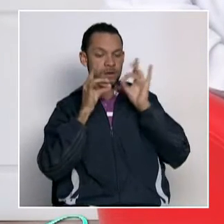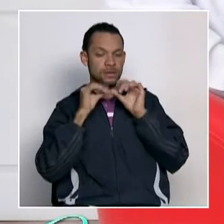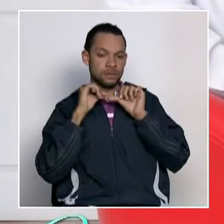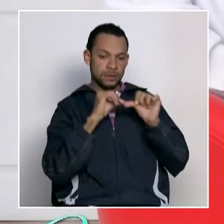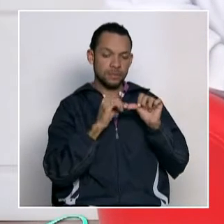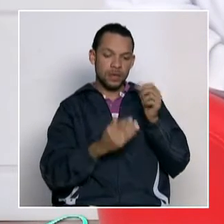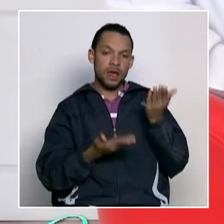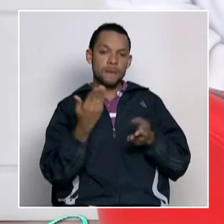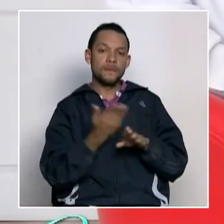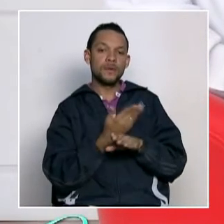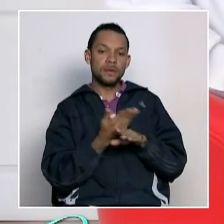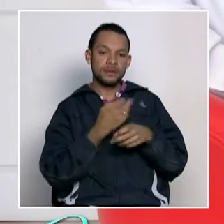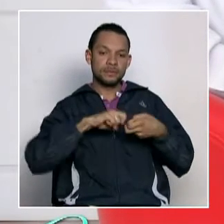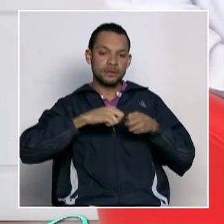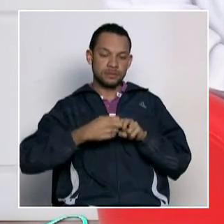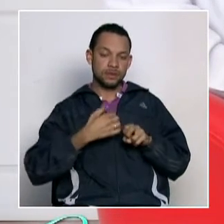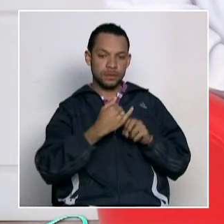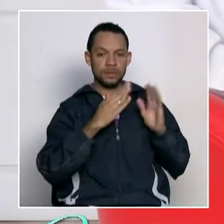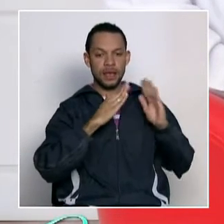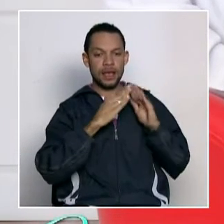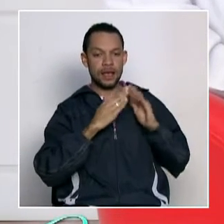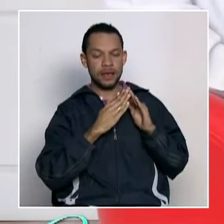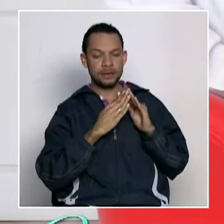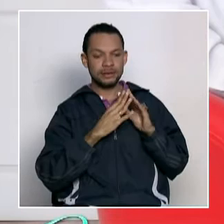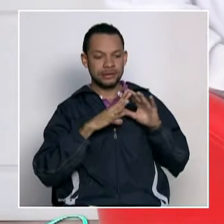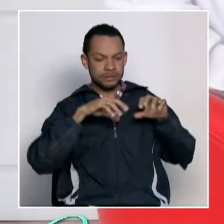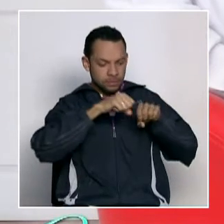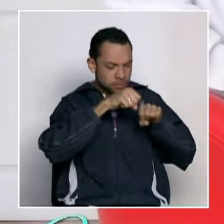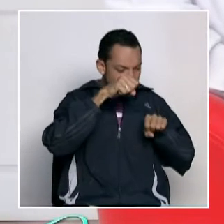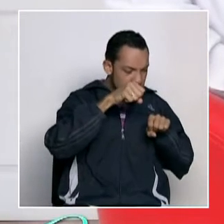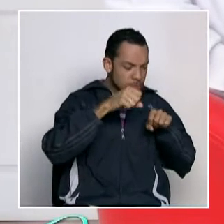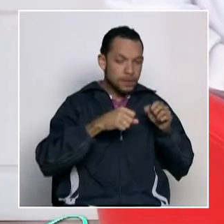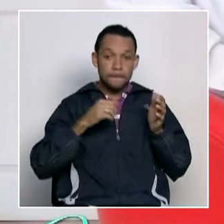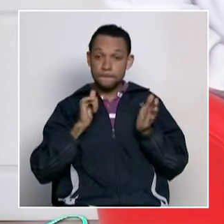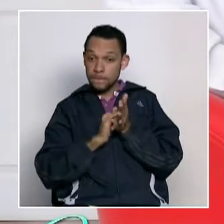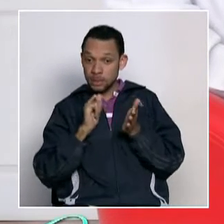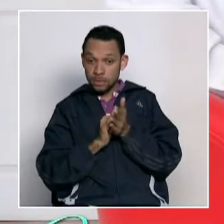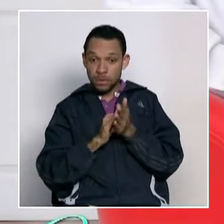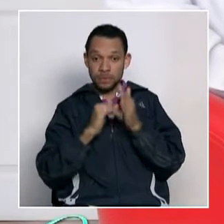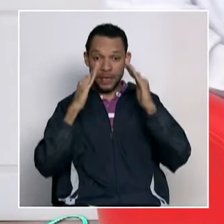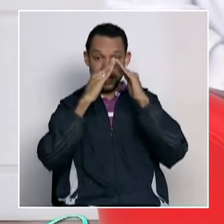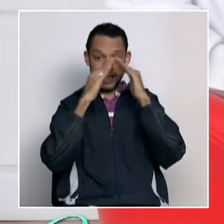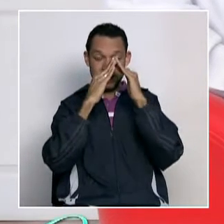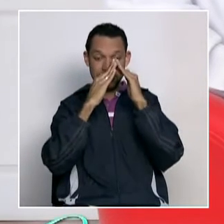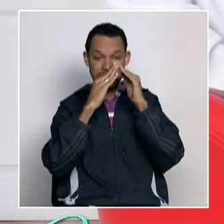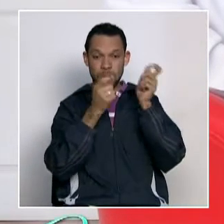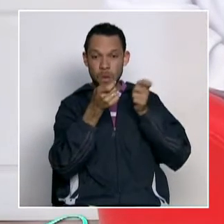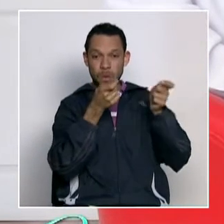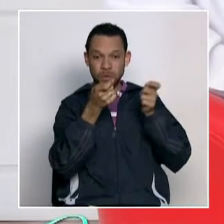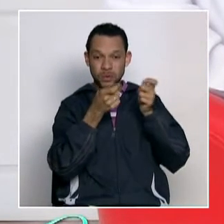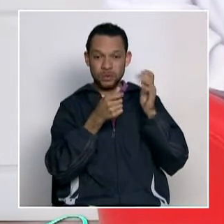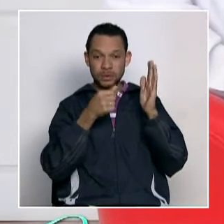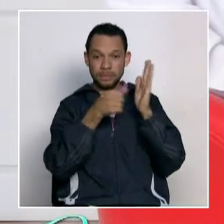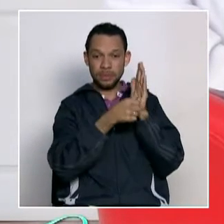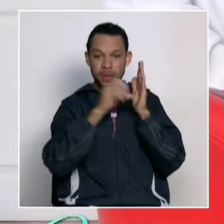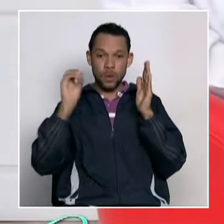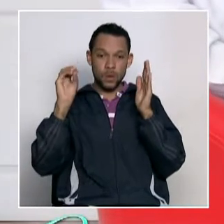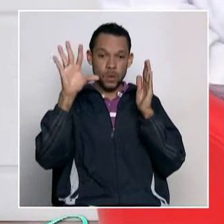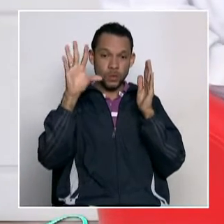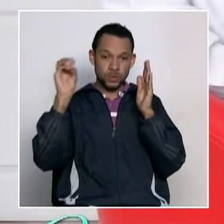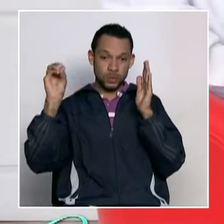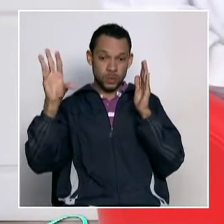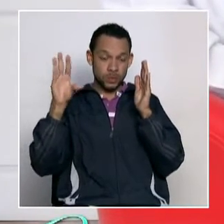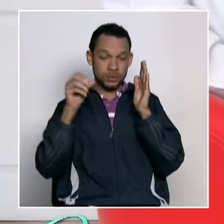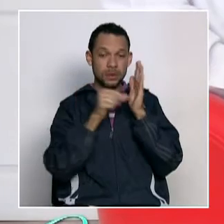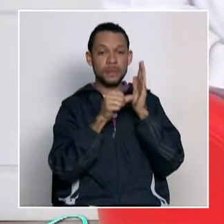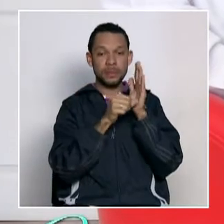se convierte, como en nuestra casa, en esa caja de tacos que están todos los controles eléctricos de nuestra construcción, de